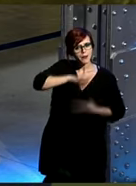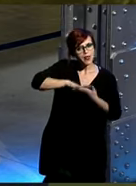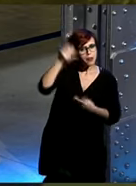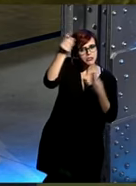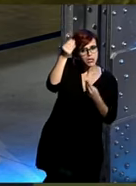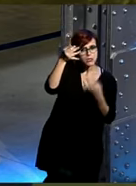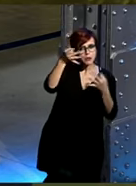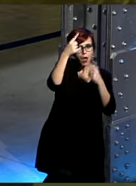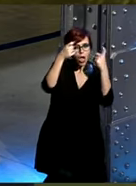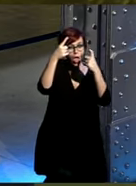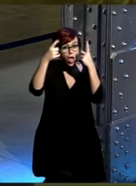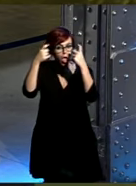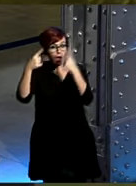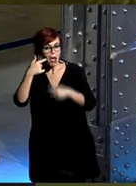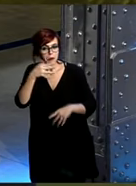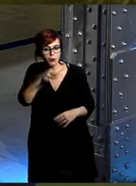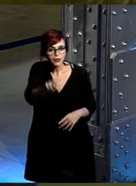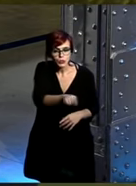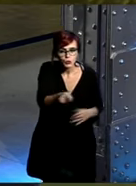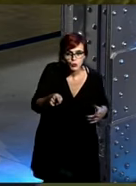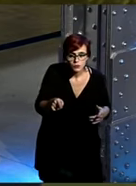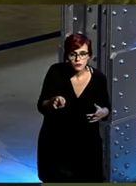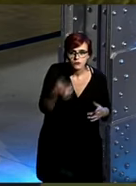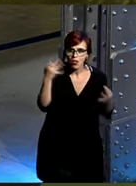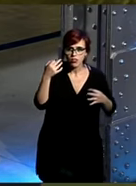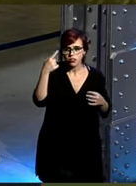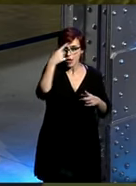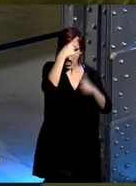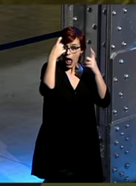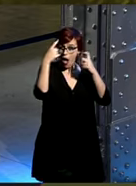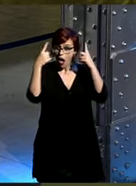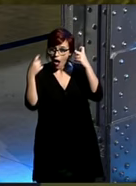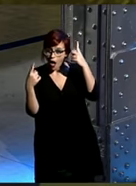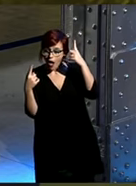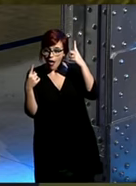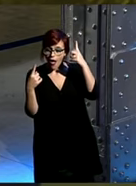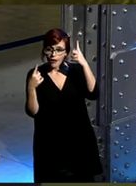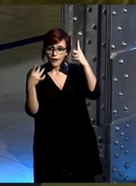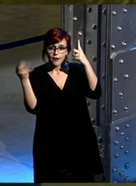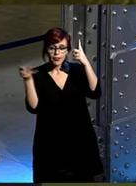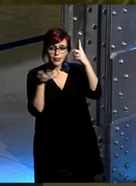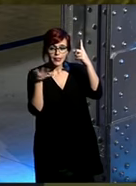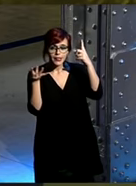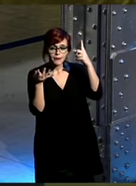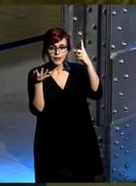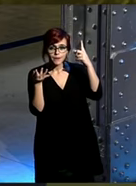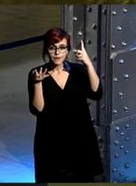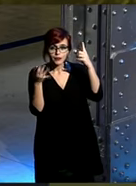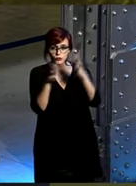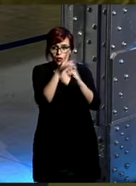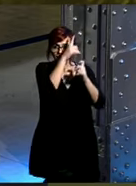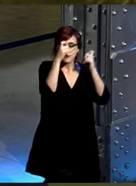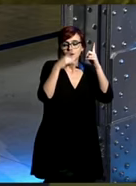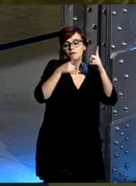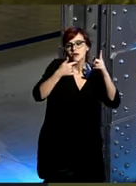estamos interrogando sobre lo que hacemos, creemos que hay que profundizar en esa idea de cómo aportar herramientas